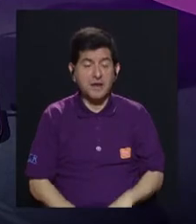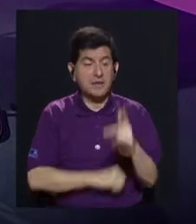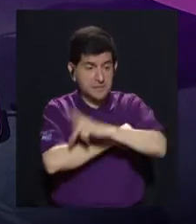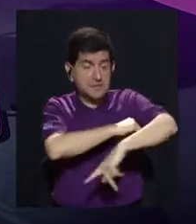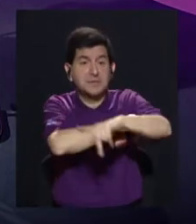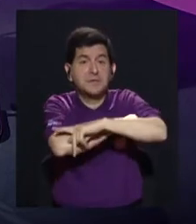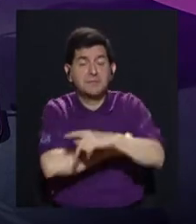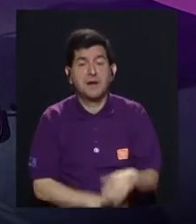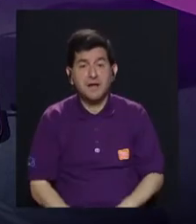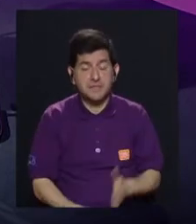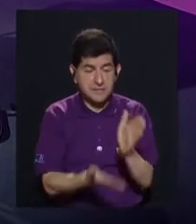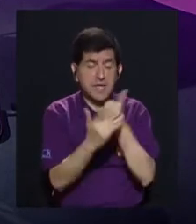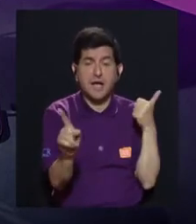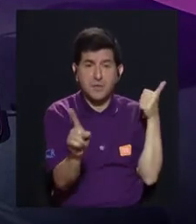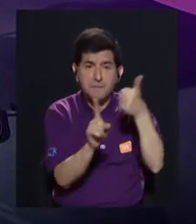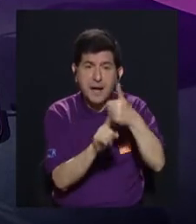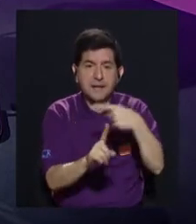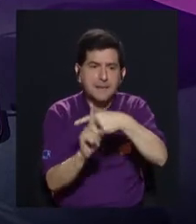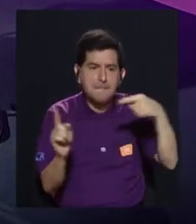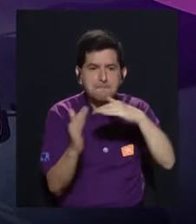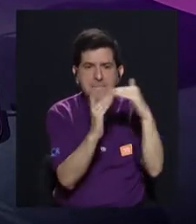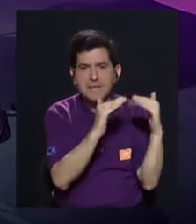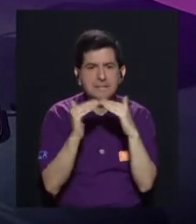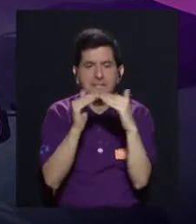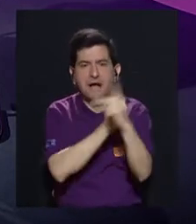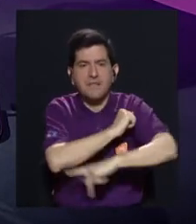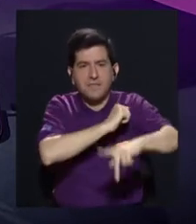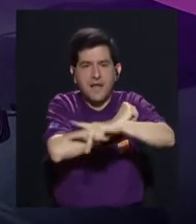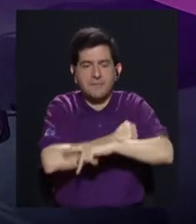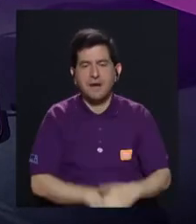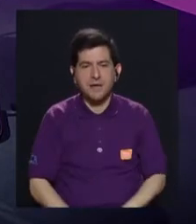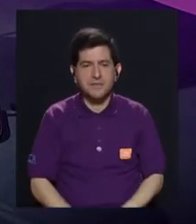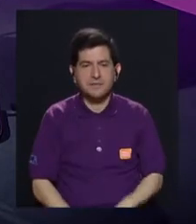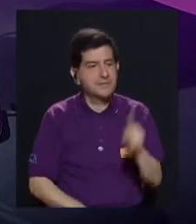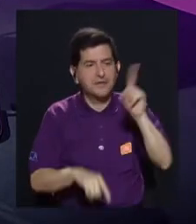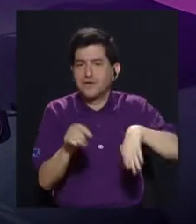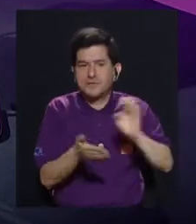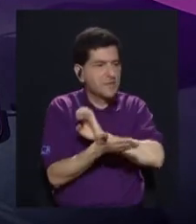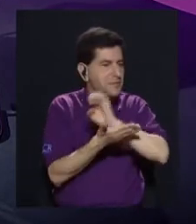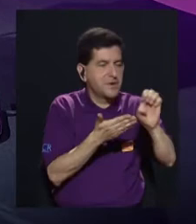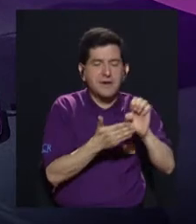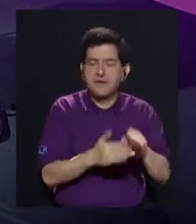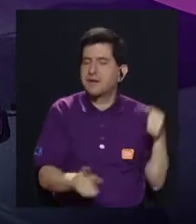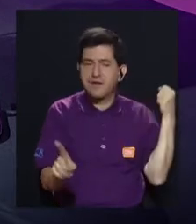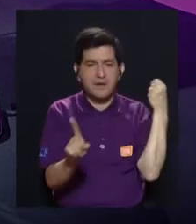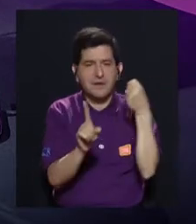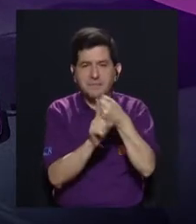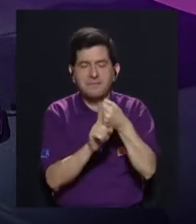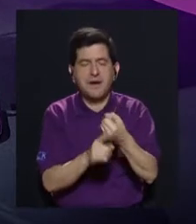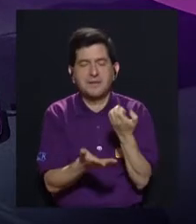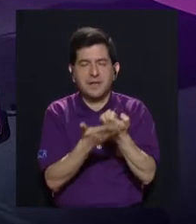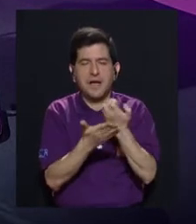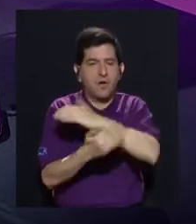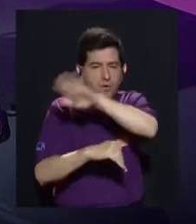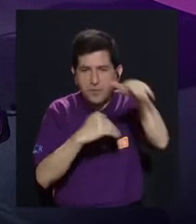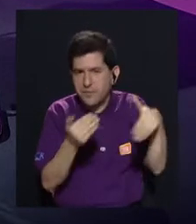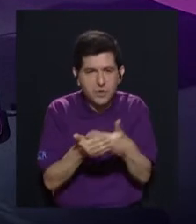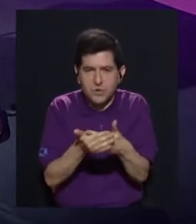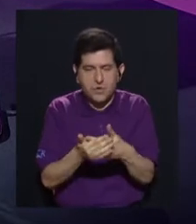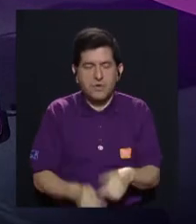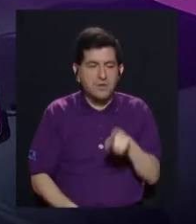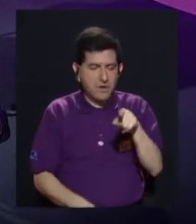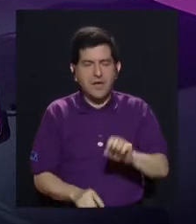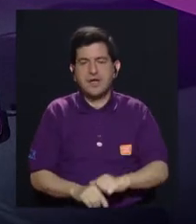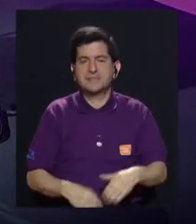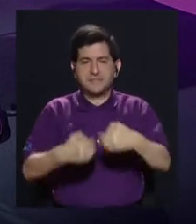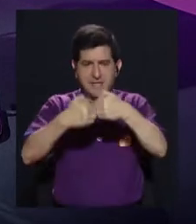país porque cuando algo impacta a la mitad de la población de un país inevitablemente impacta la economía del país completo estas brechas